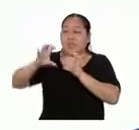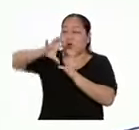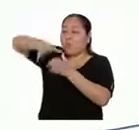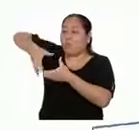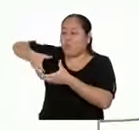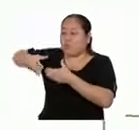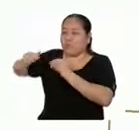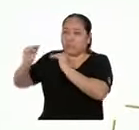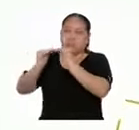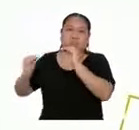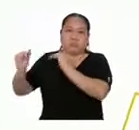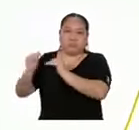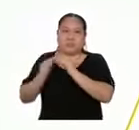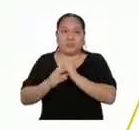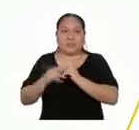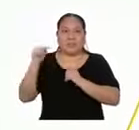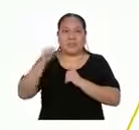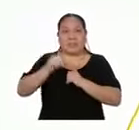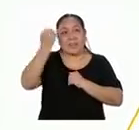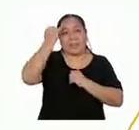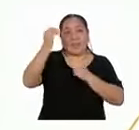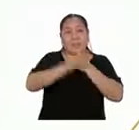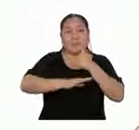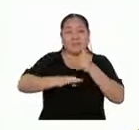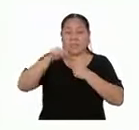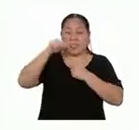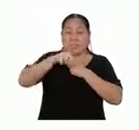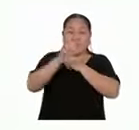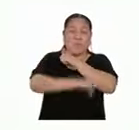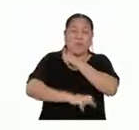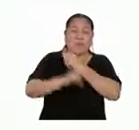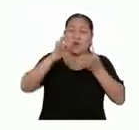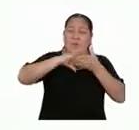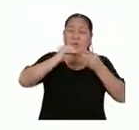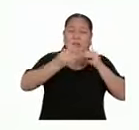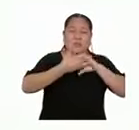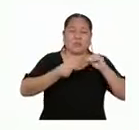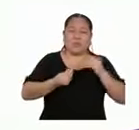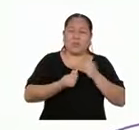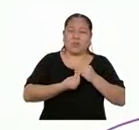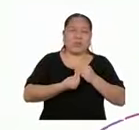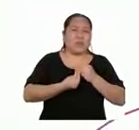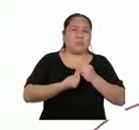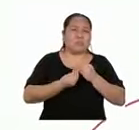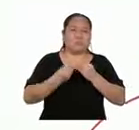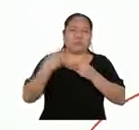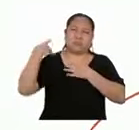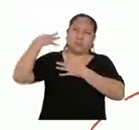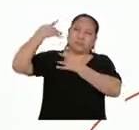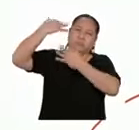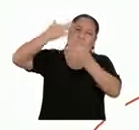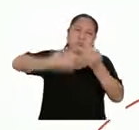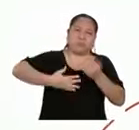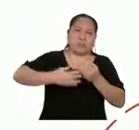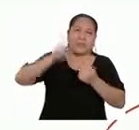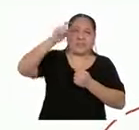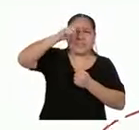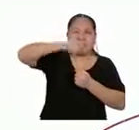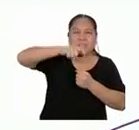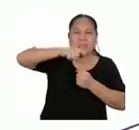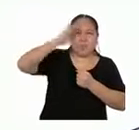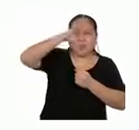Idea principal. Siendo un país milenario, deberíamos buscar las reservas productivas y morales en la memoria de nuestros